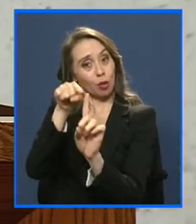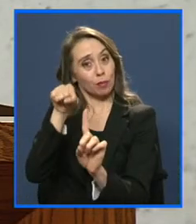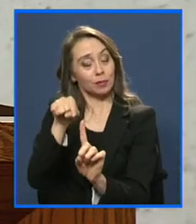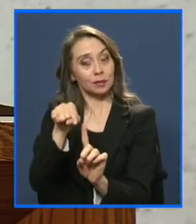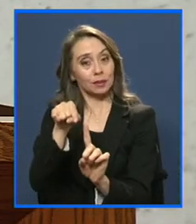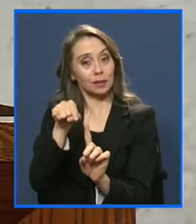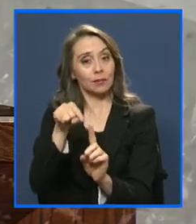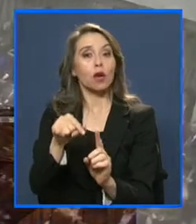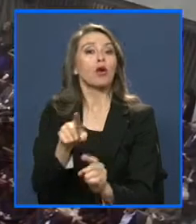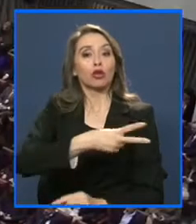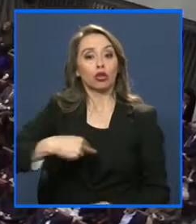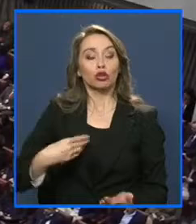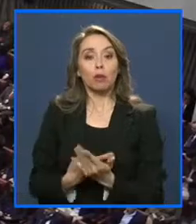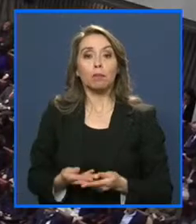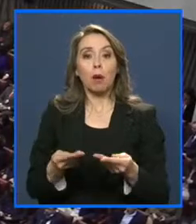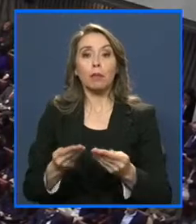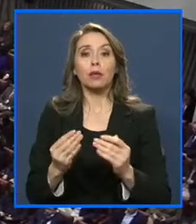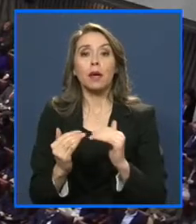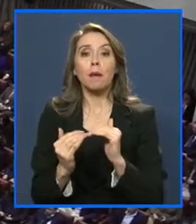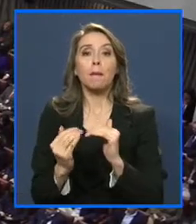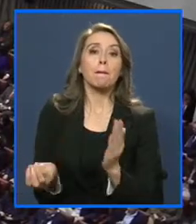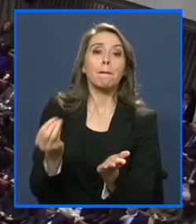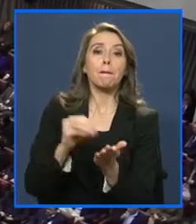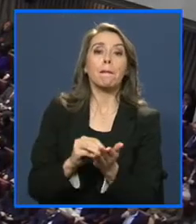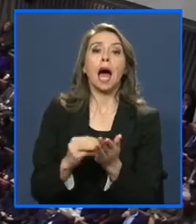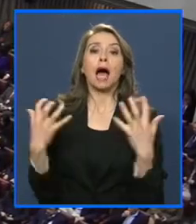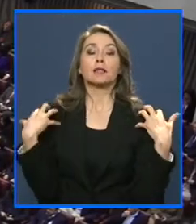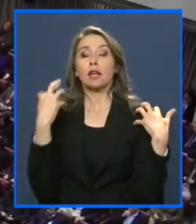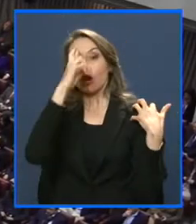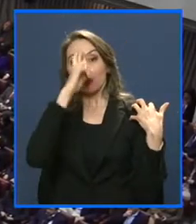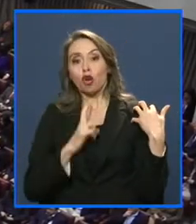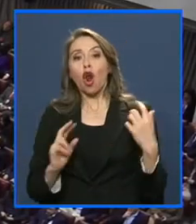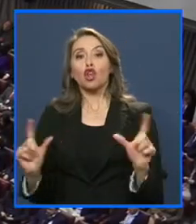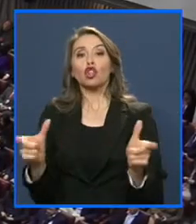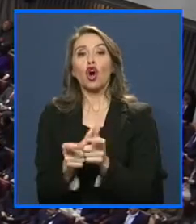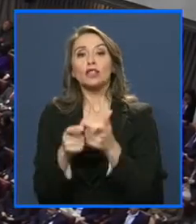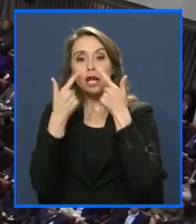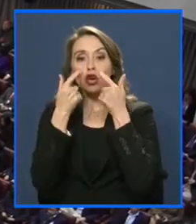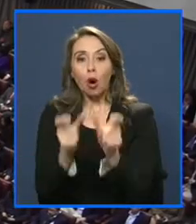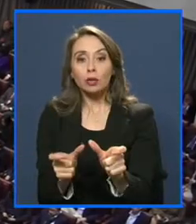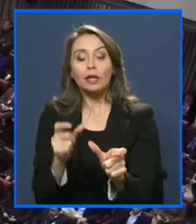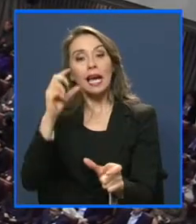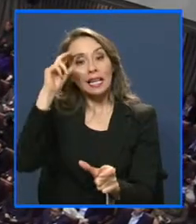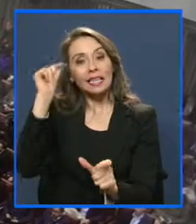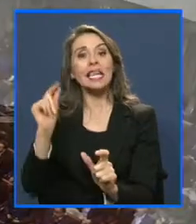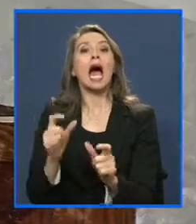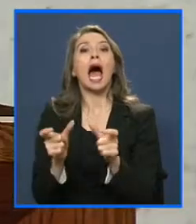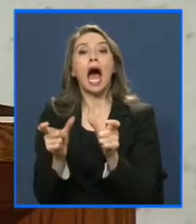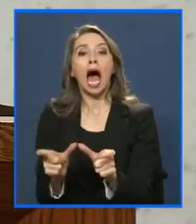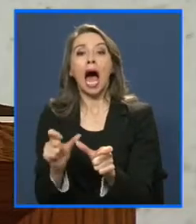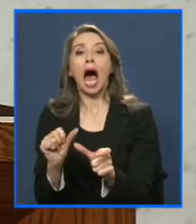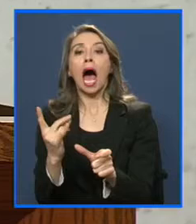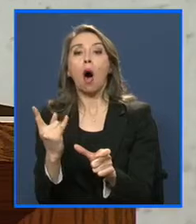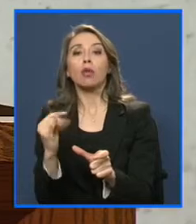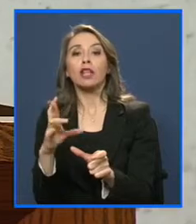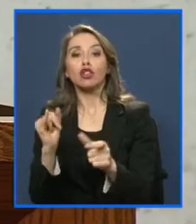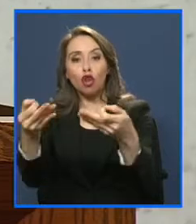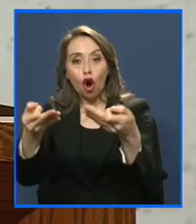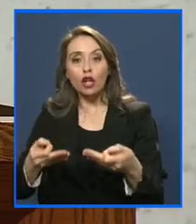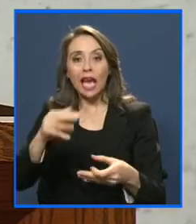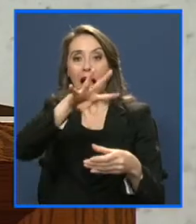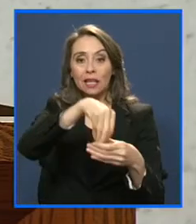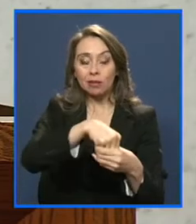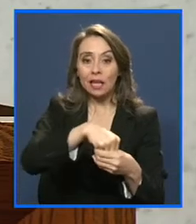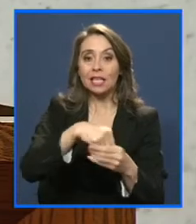propondremos elevar el papel del consejo de auditoría creando una contraloría interna de la cámara de diputados- que garantice la ciudadanía que